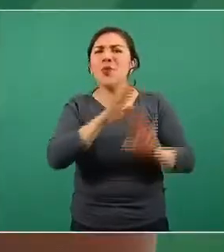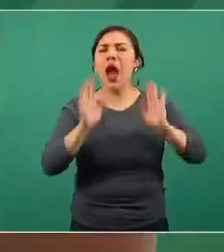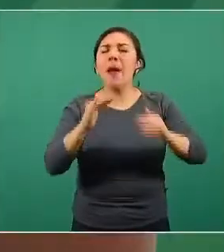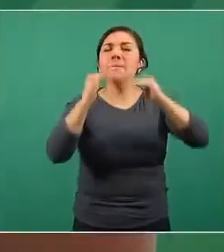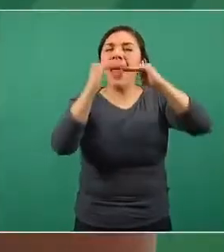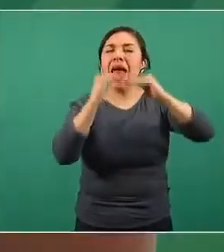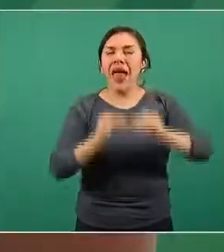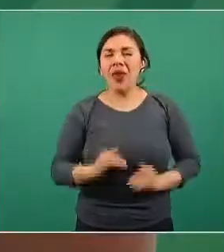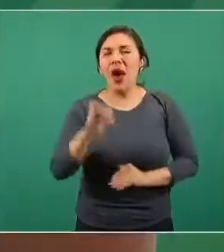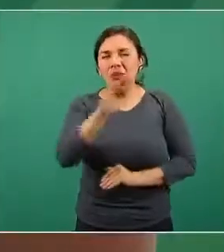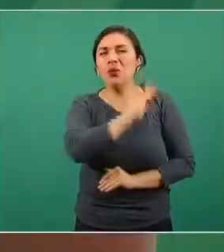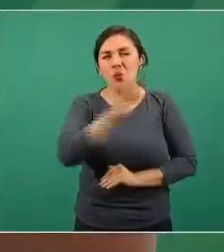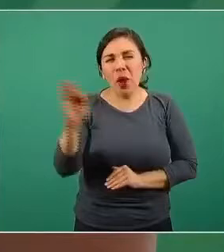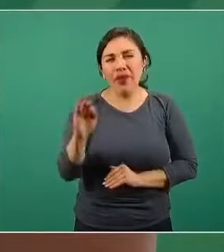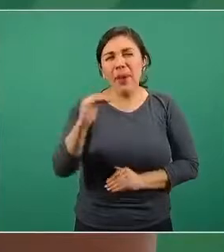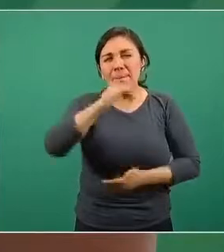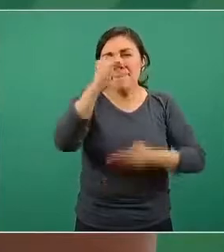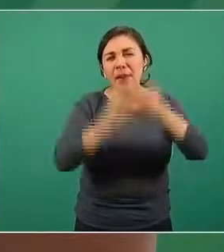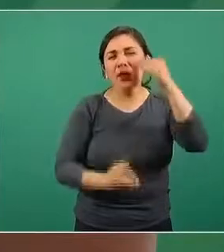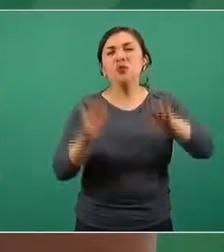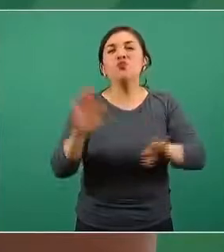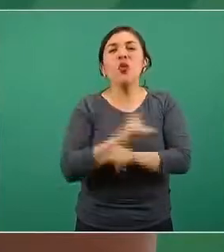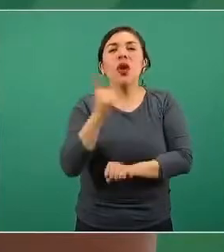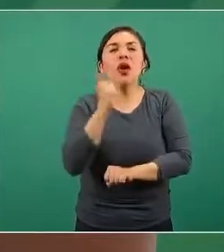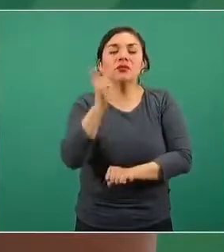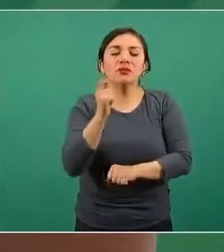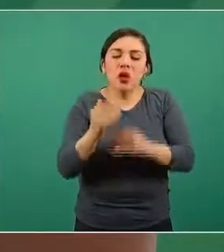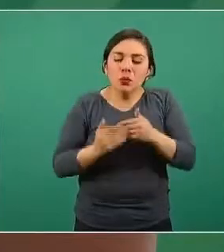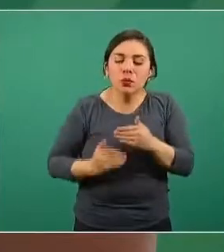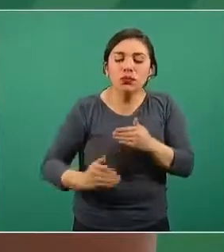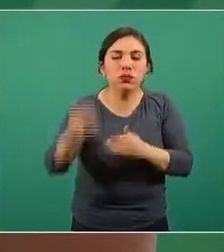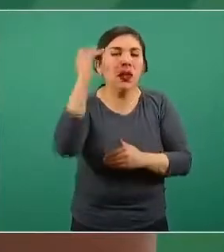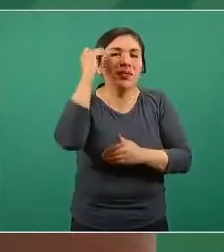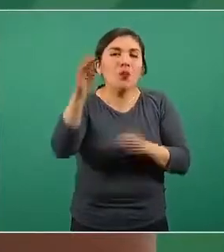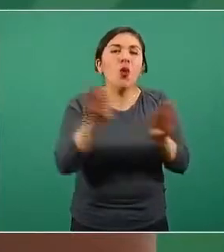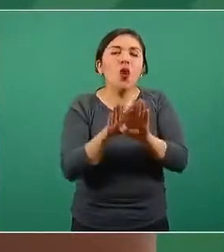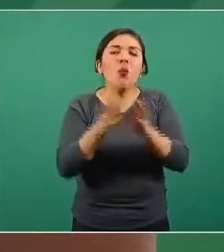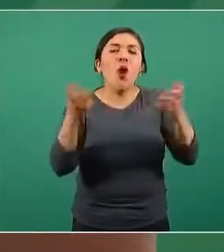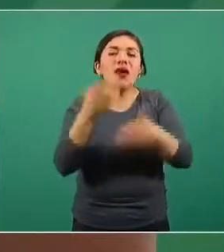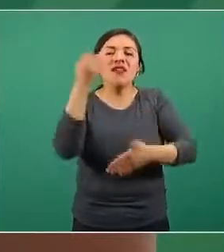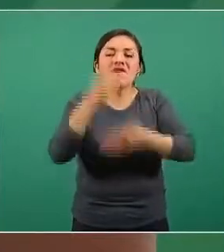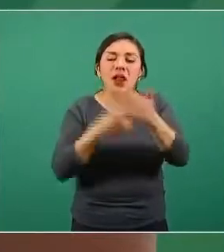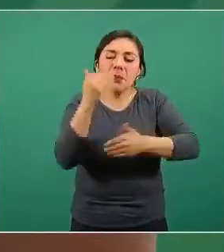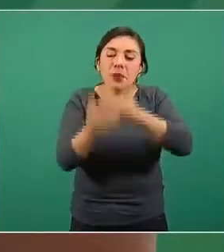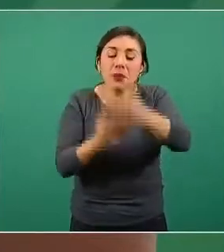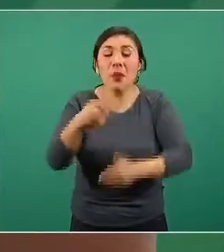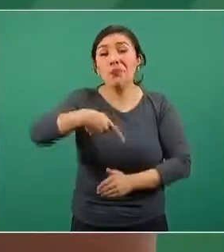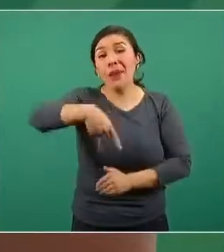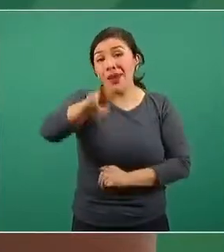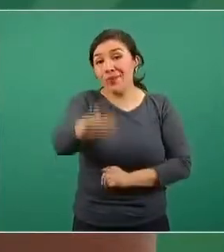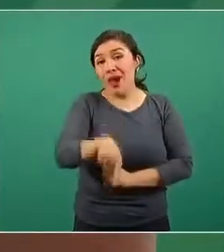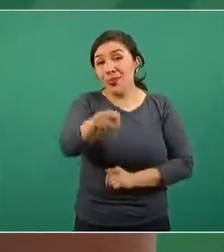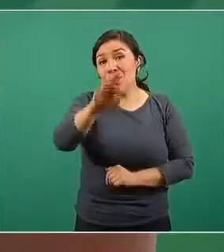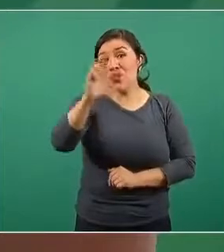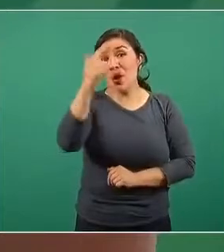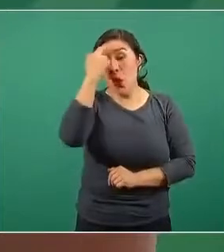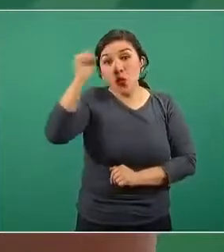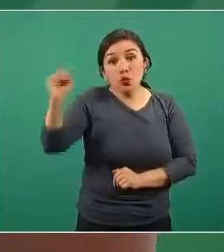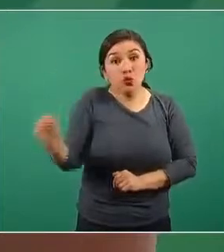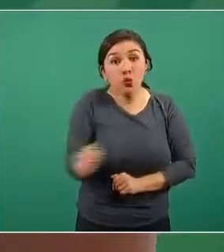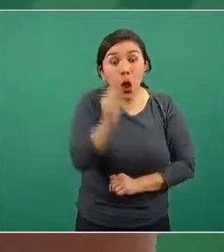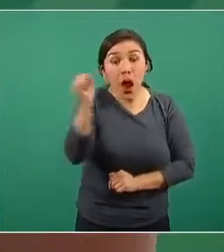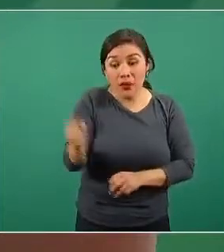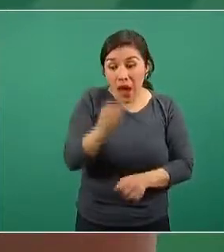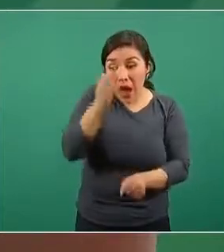de incertidumbre por los siguientes pasos y meses, pero recordemos que